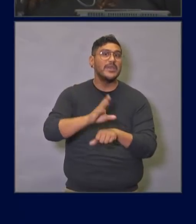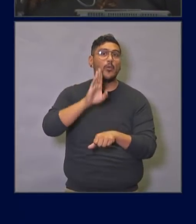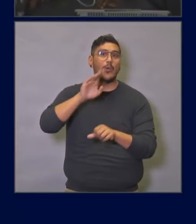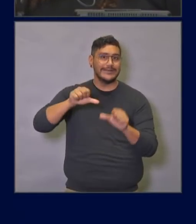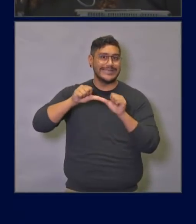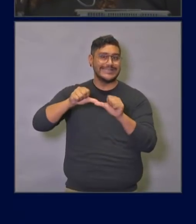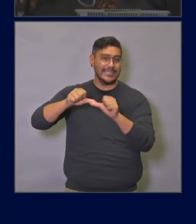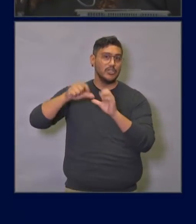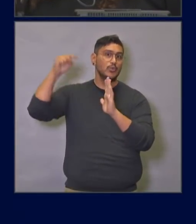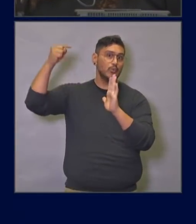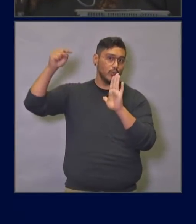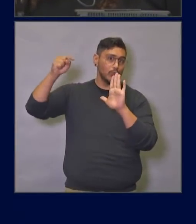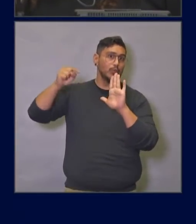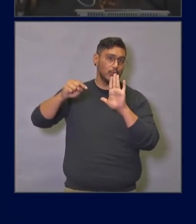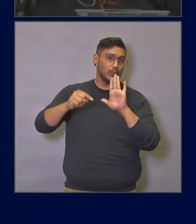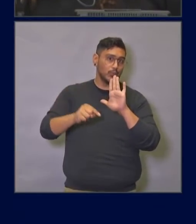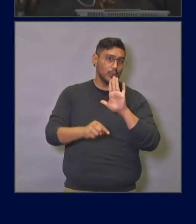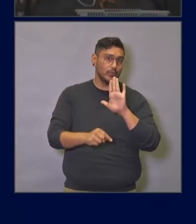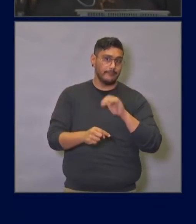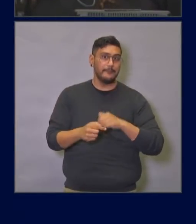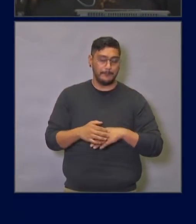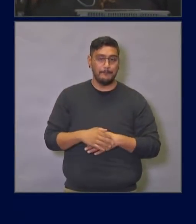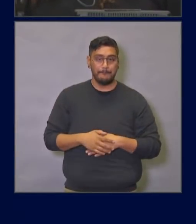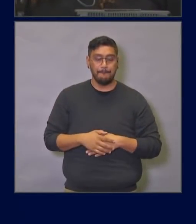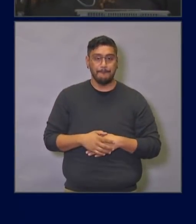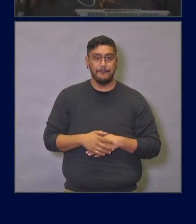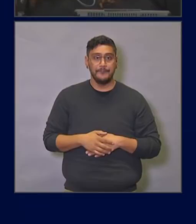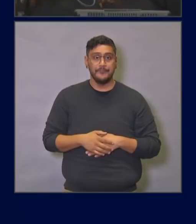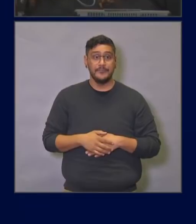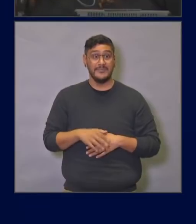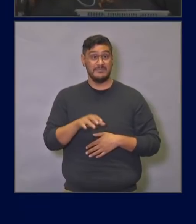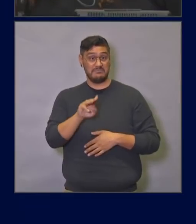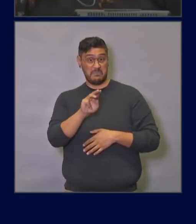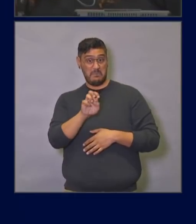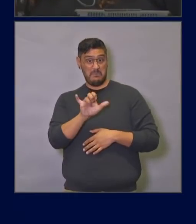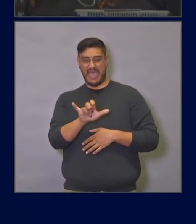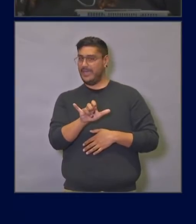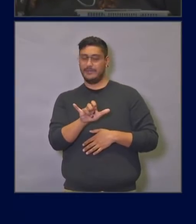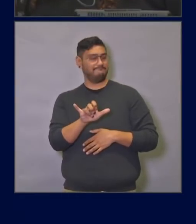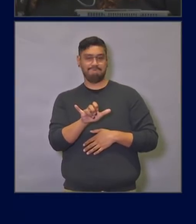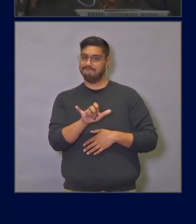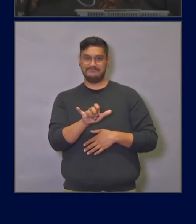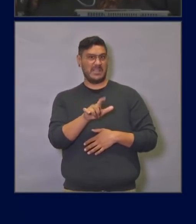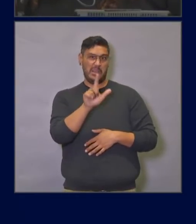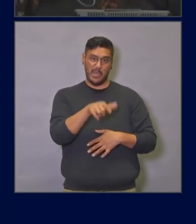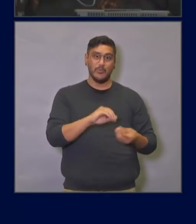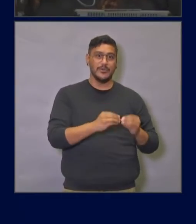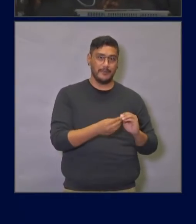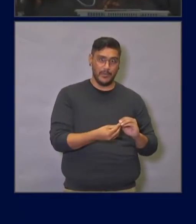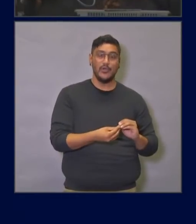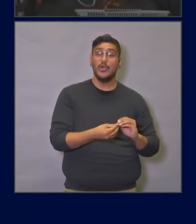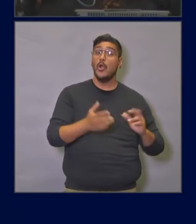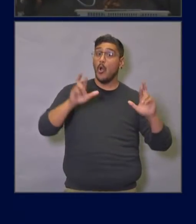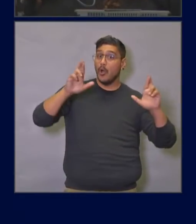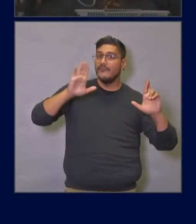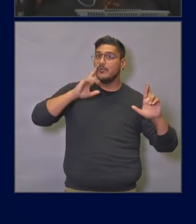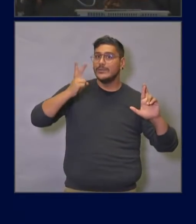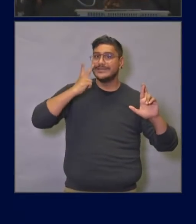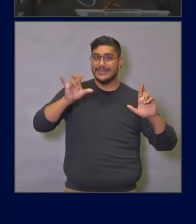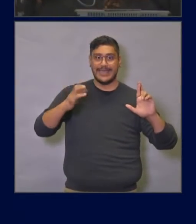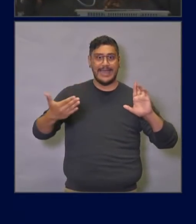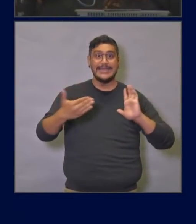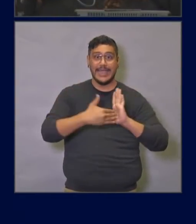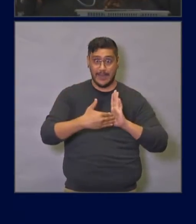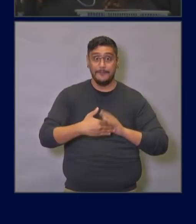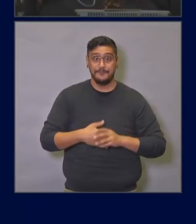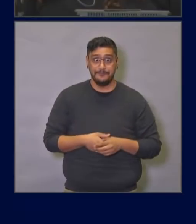donde estábamos a mediados de mayo, cuando teníamos menos de la mitad de los nuevos casos que tenemos hoy. Next slide.